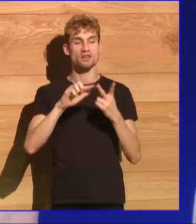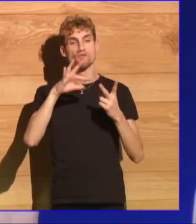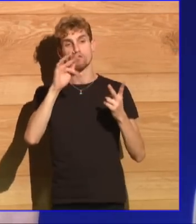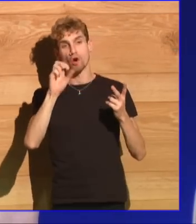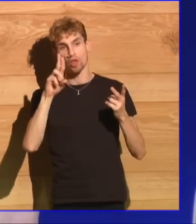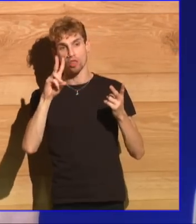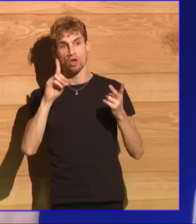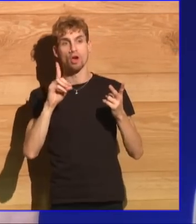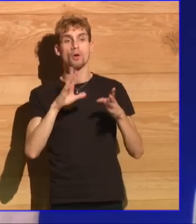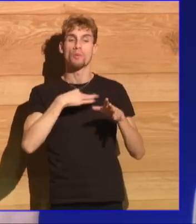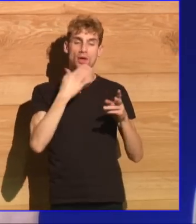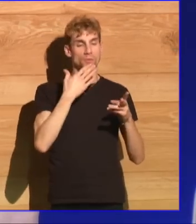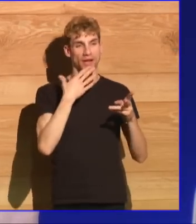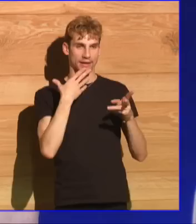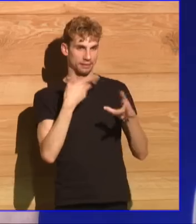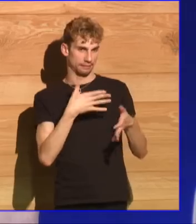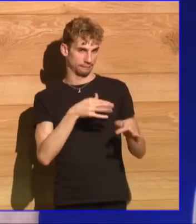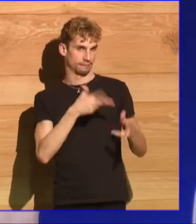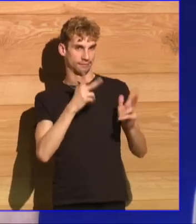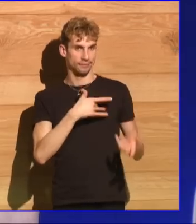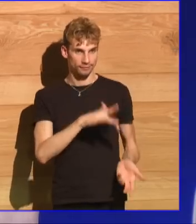abren si me un poquito acuerdo. la mano. A ver si me acuerdo.